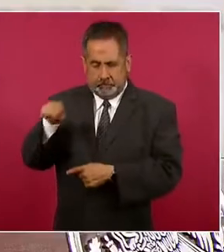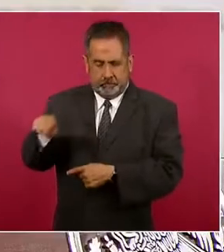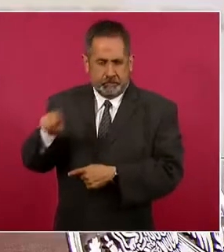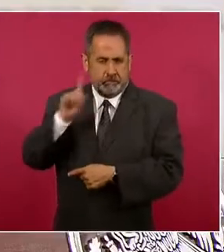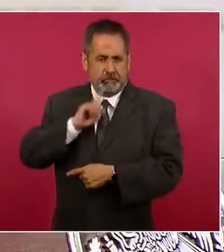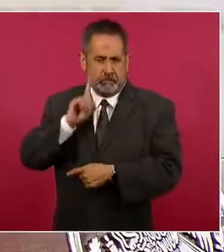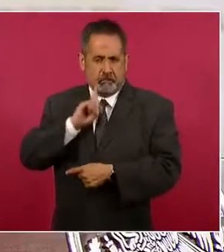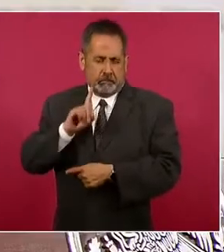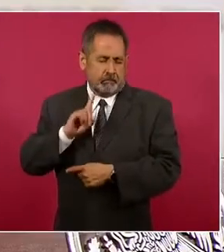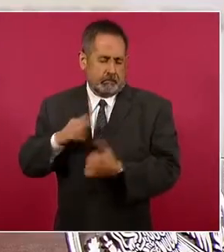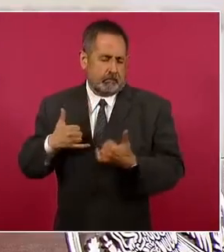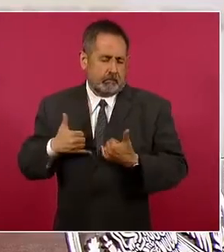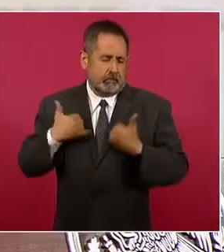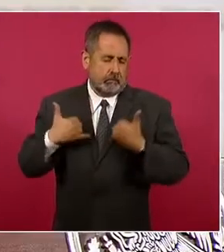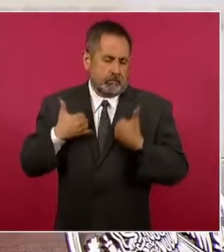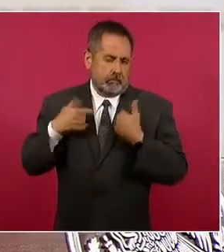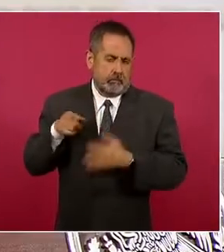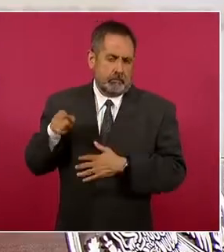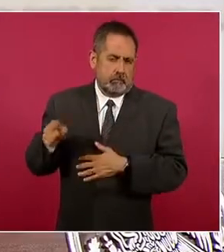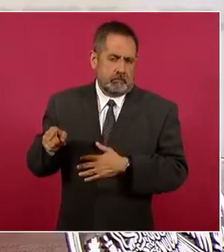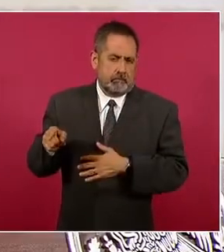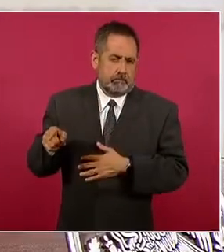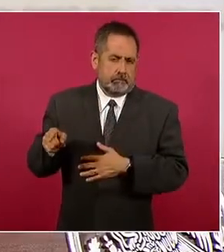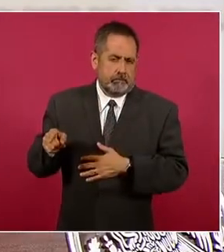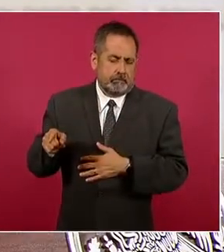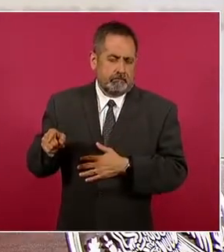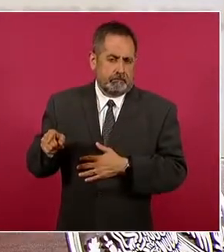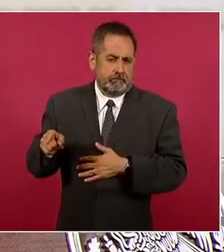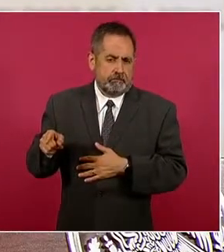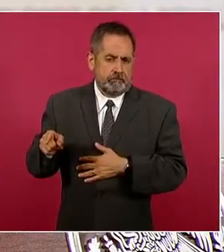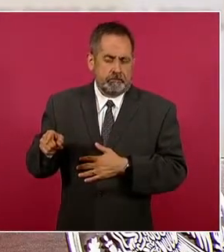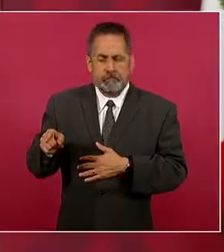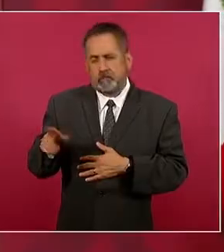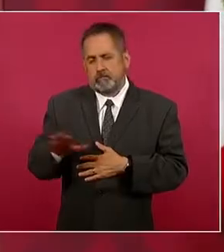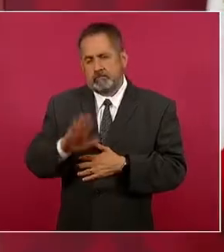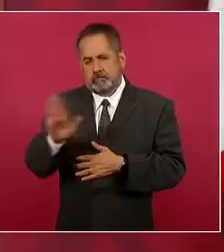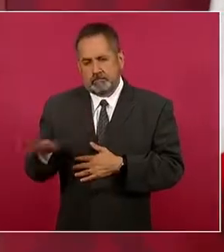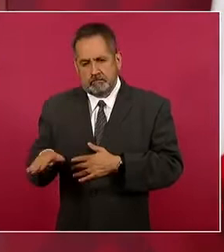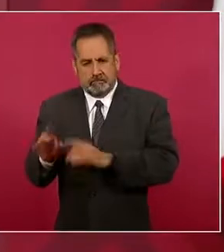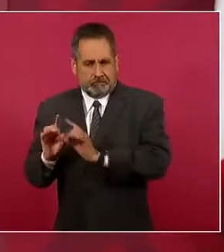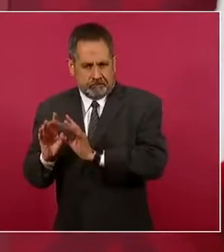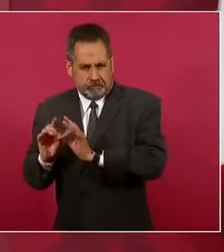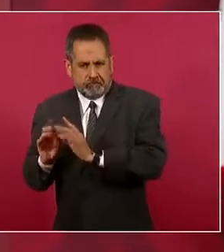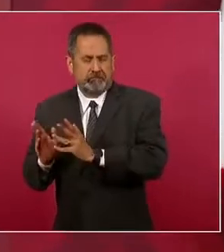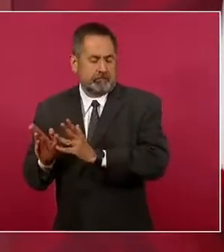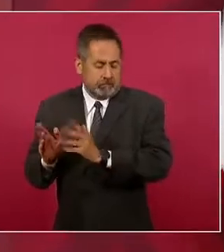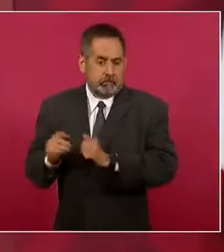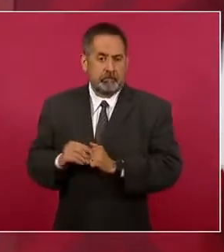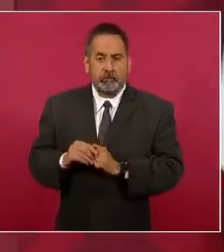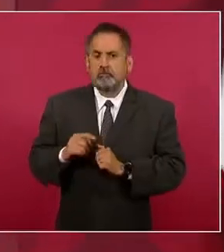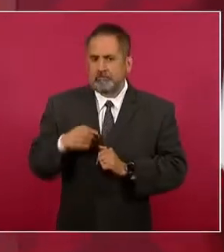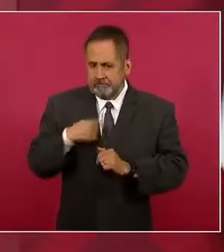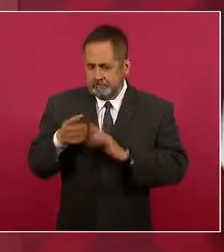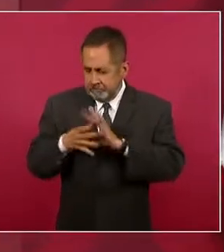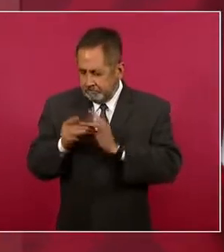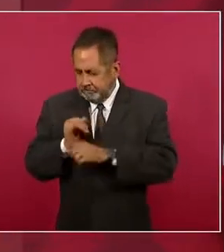la joven que perdió la vida y se está